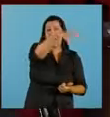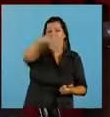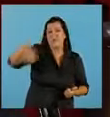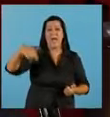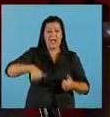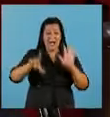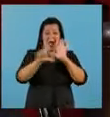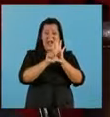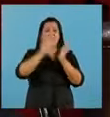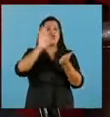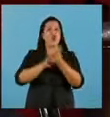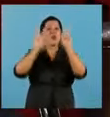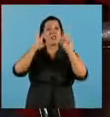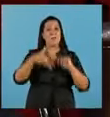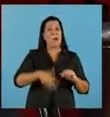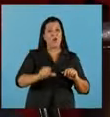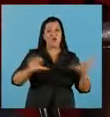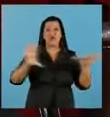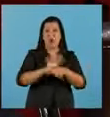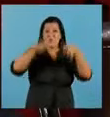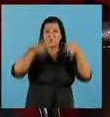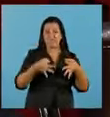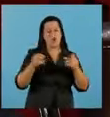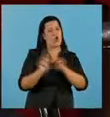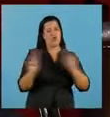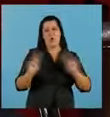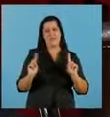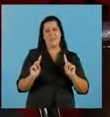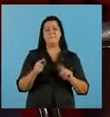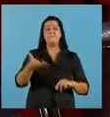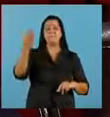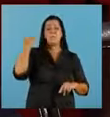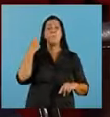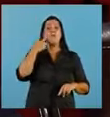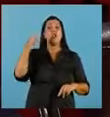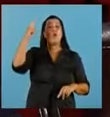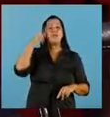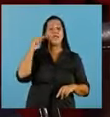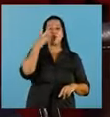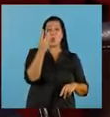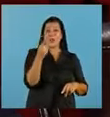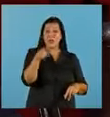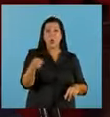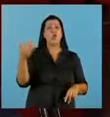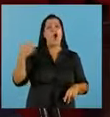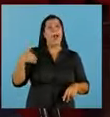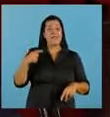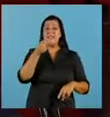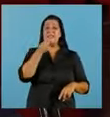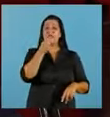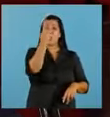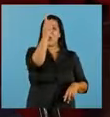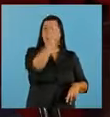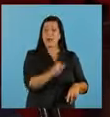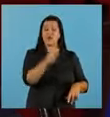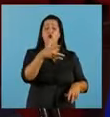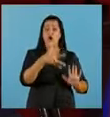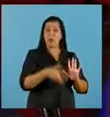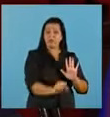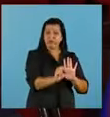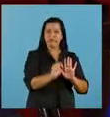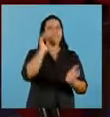vigente en materia de aborto no es efectiva. Desde 1921, la Argentina penaliza la interrupción voluntaria del